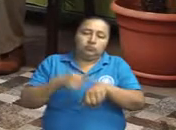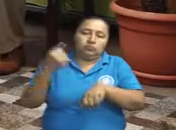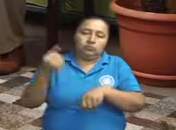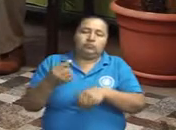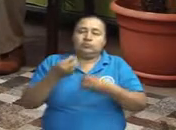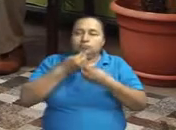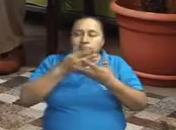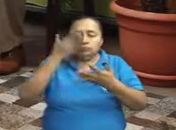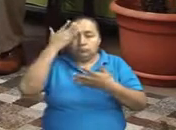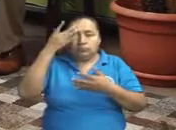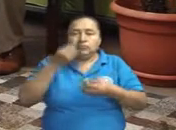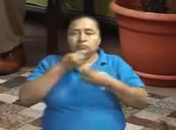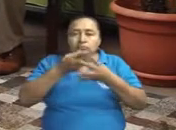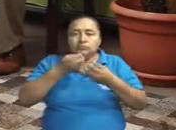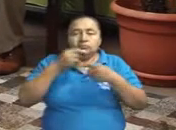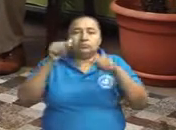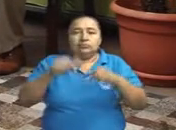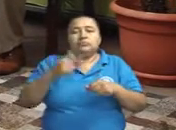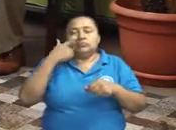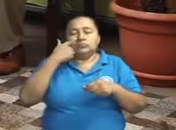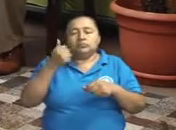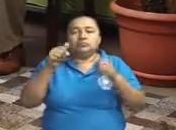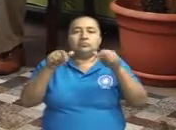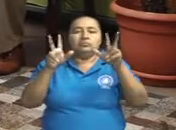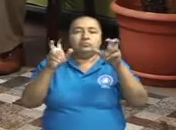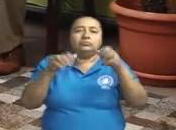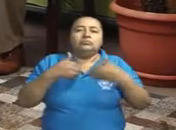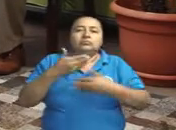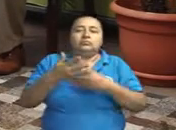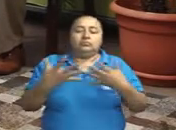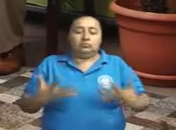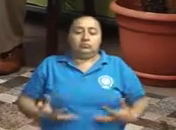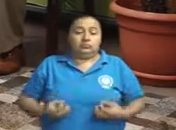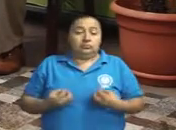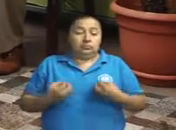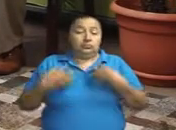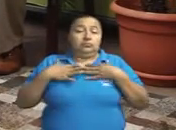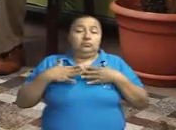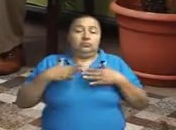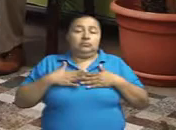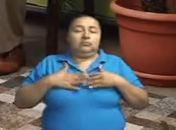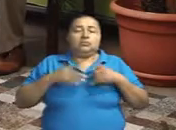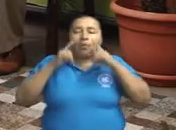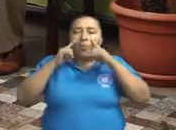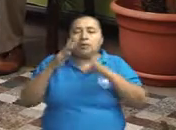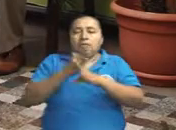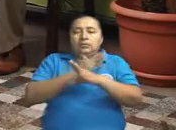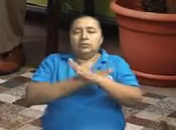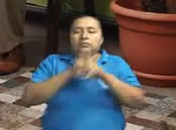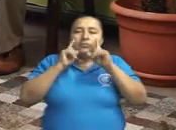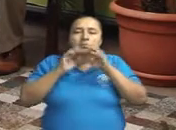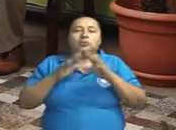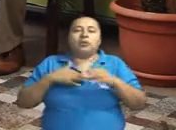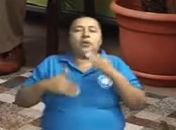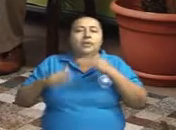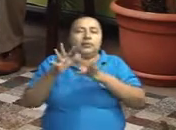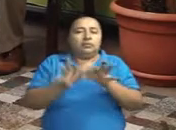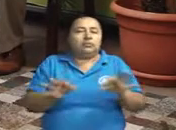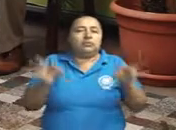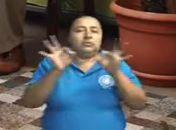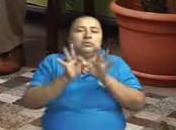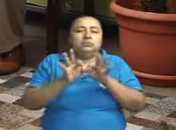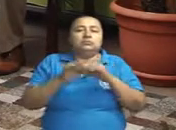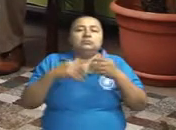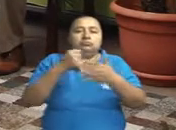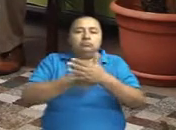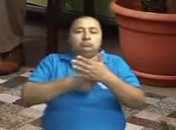su sabiduría, todo su conocimiento en cuanto al cáncer de mama y la atención y la prevención, sobre todo, que es lo más importante para la